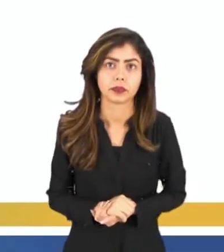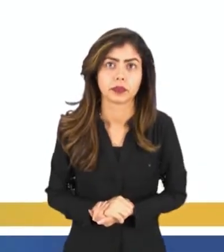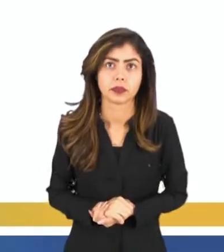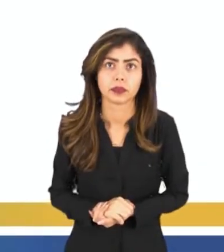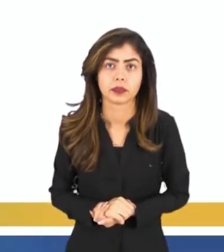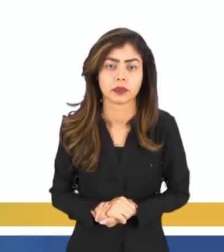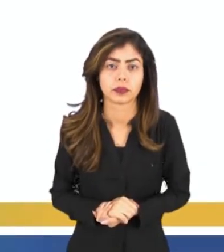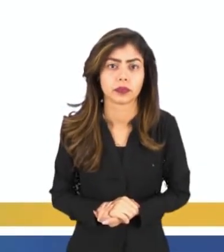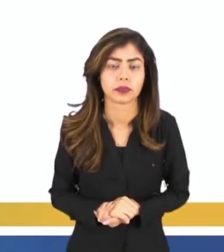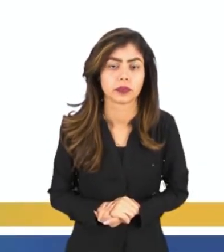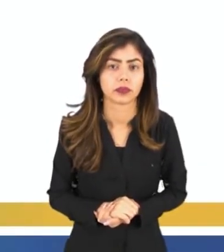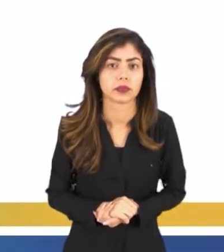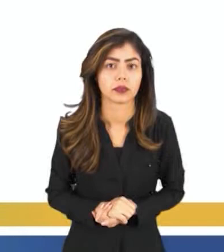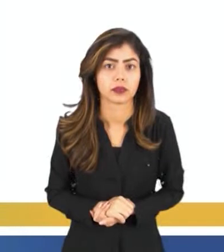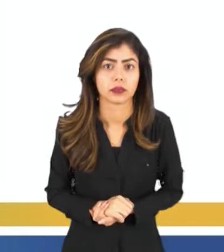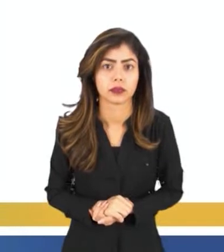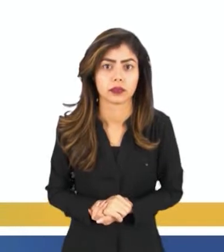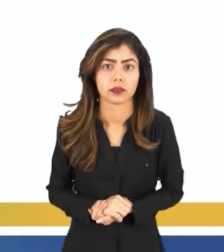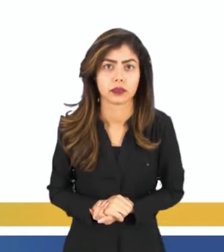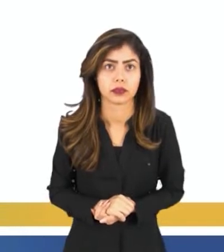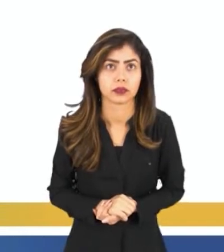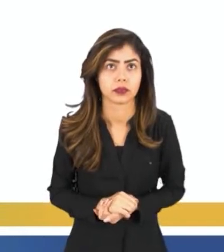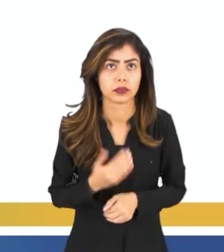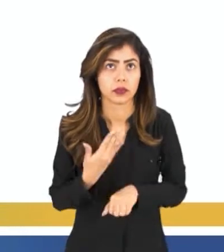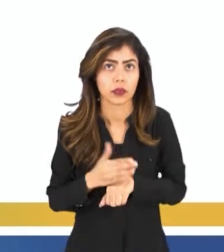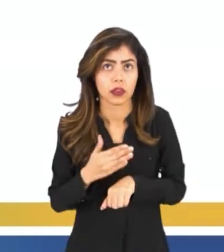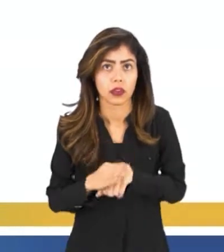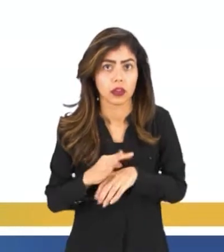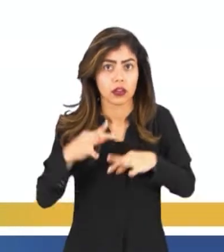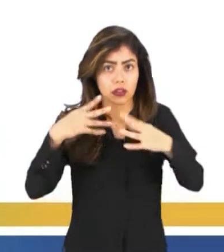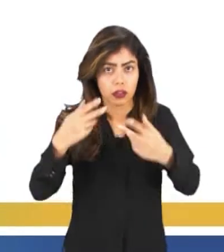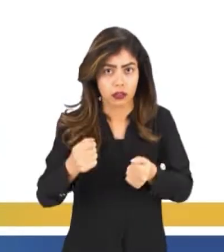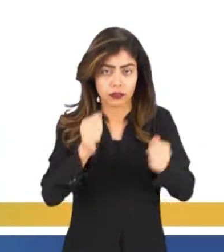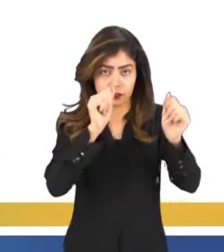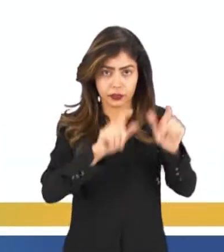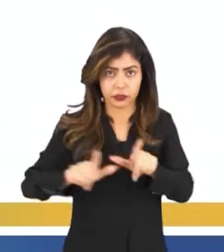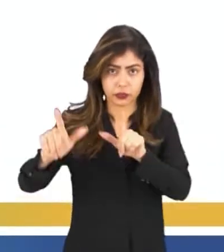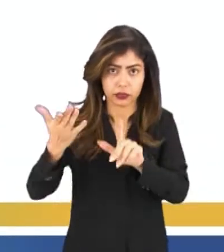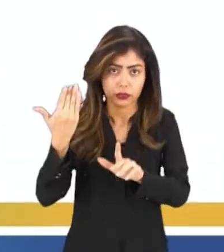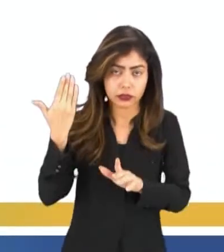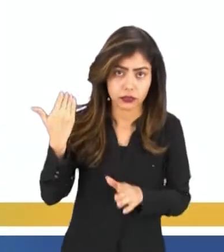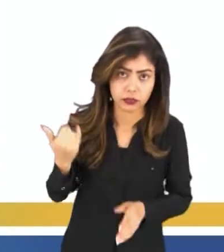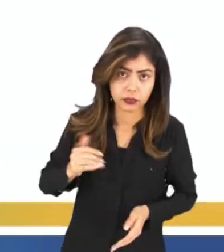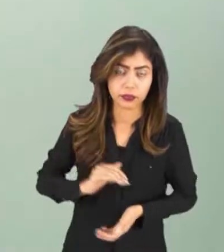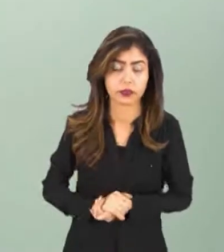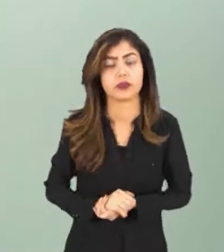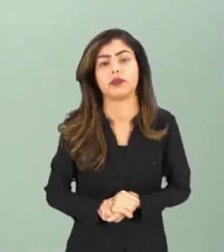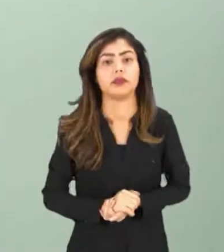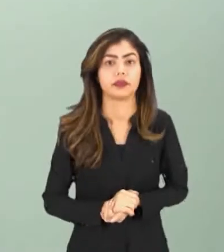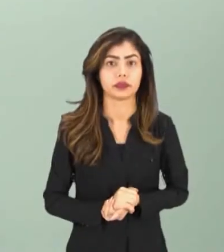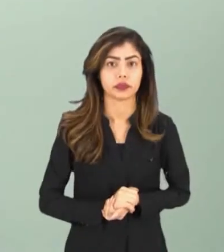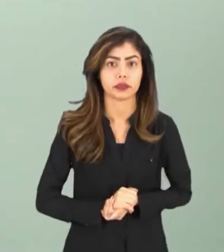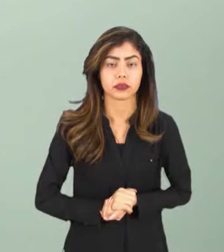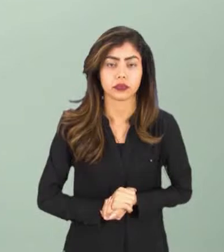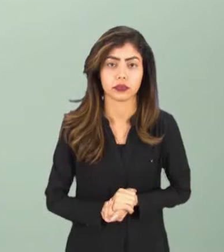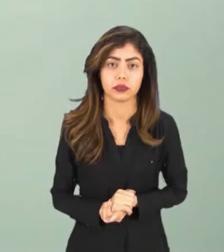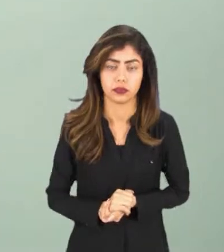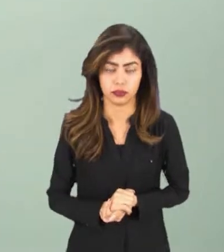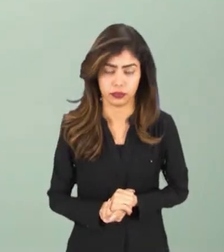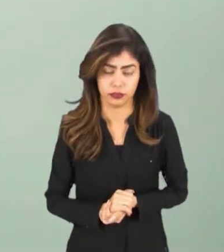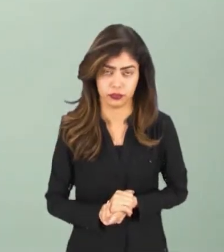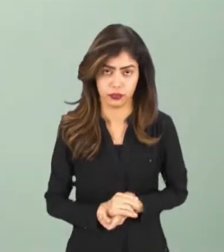conectores de conclusión qué entonces vamos poner en práctica todos los internos de las